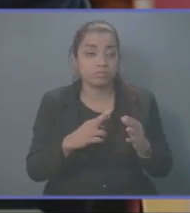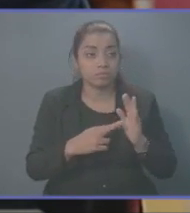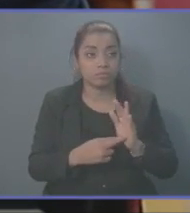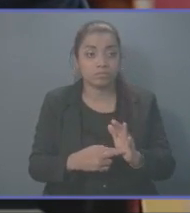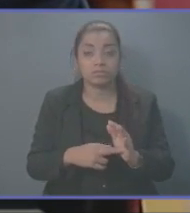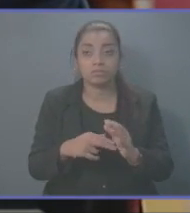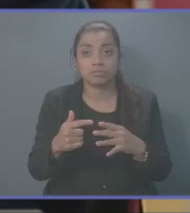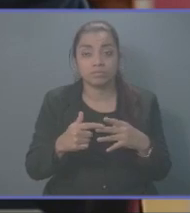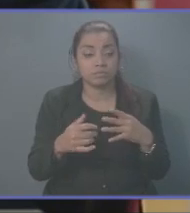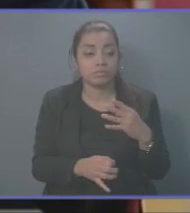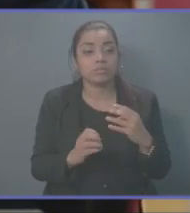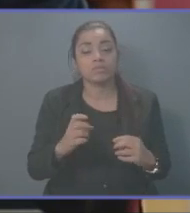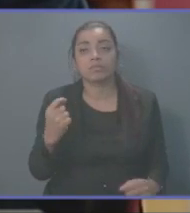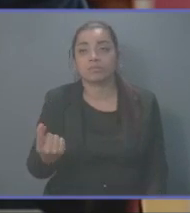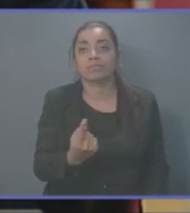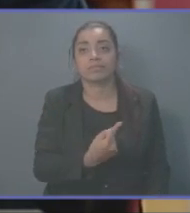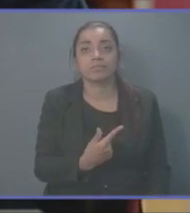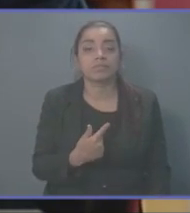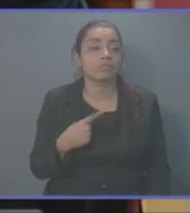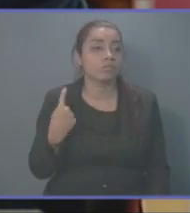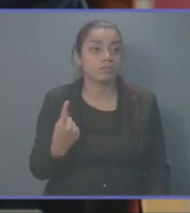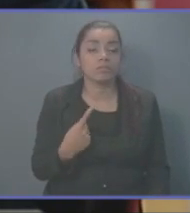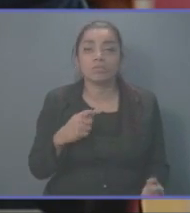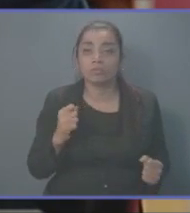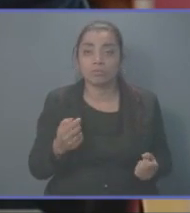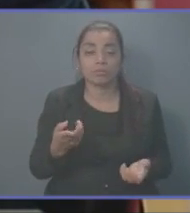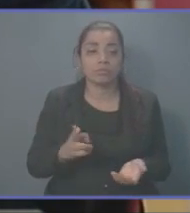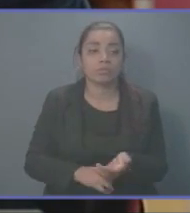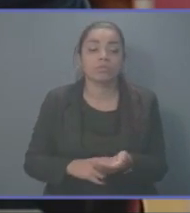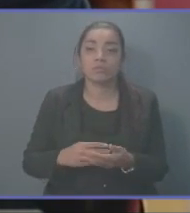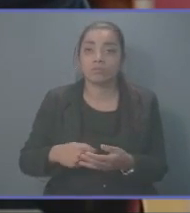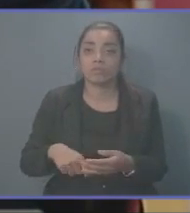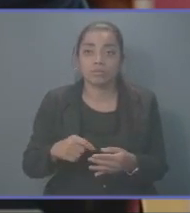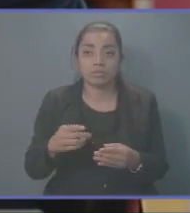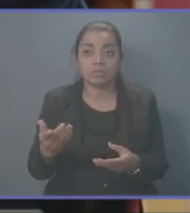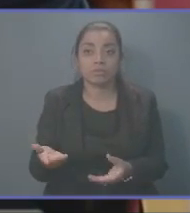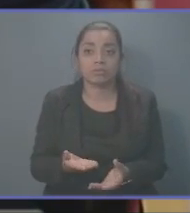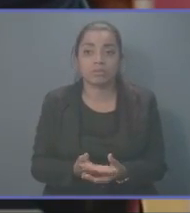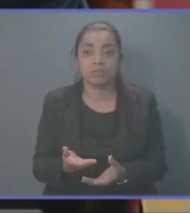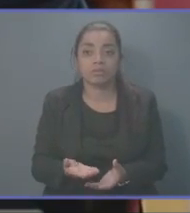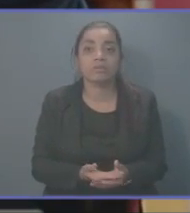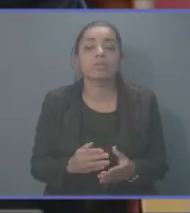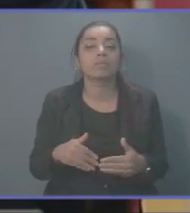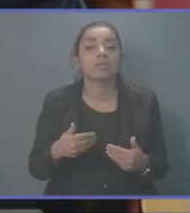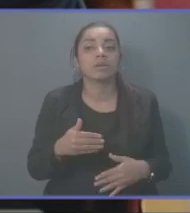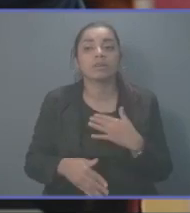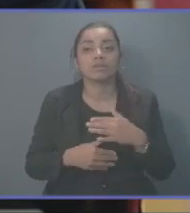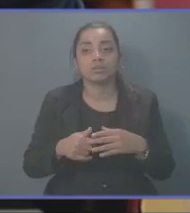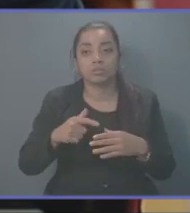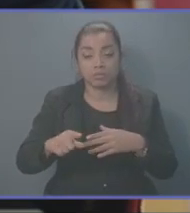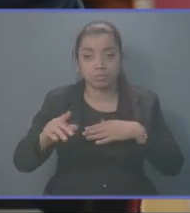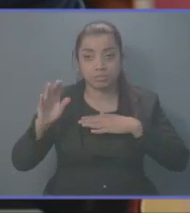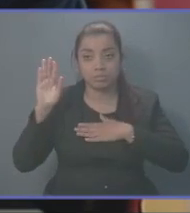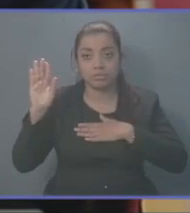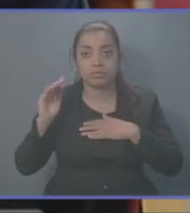o persona autorizada. Únicamente firmará de recibido para su posterior